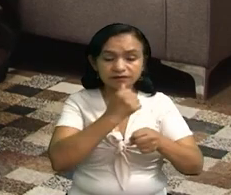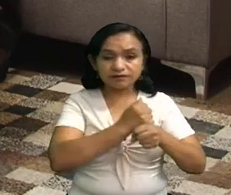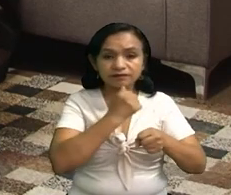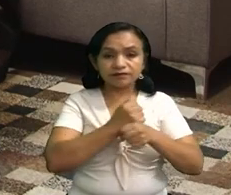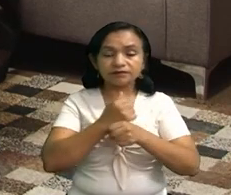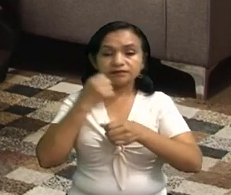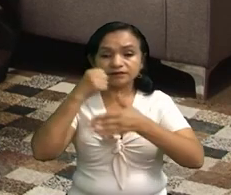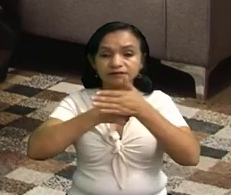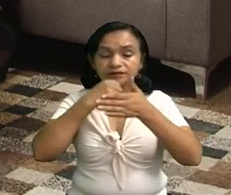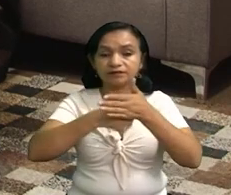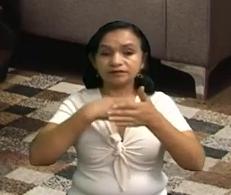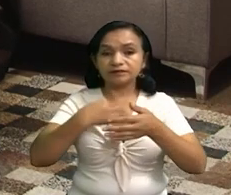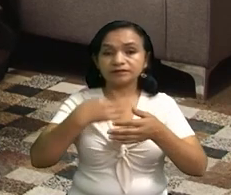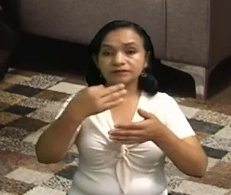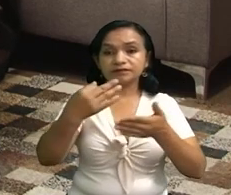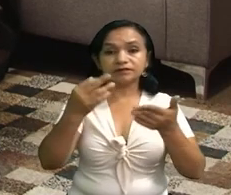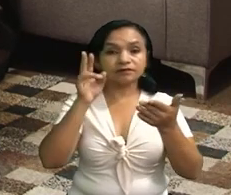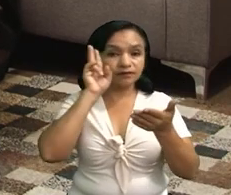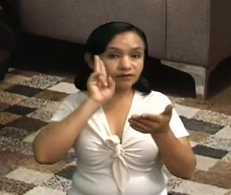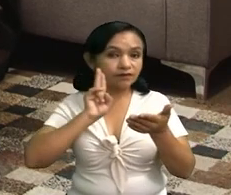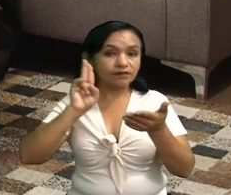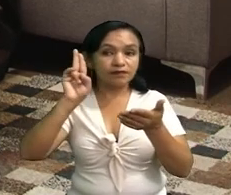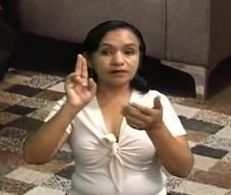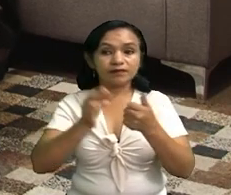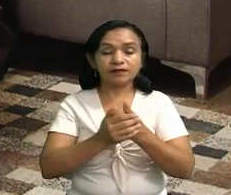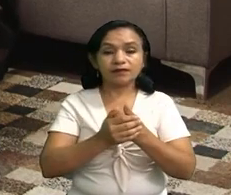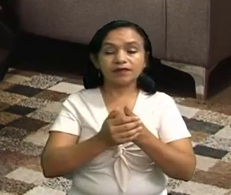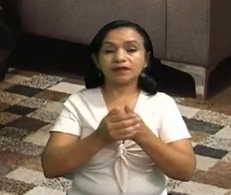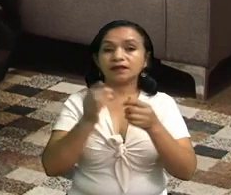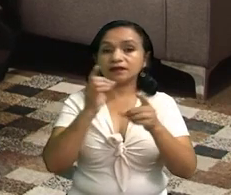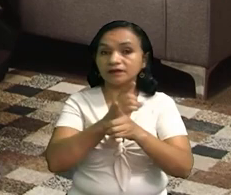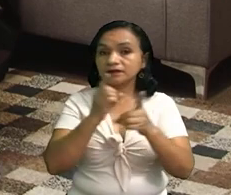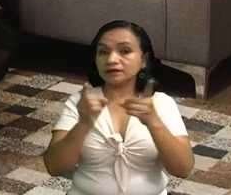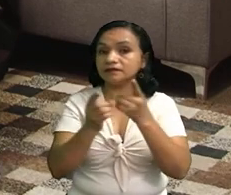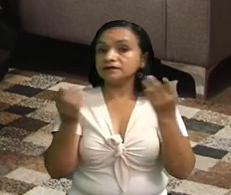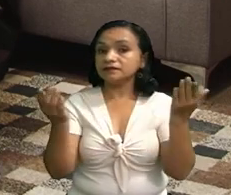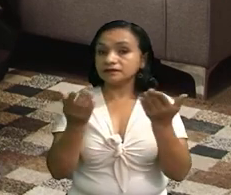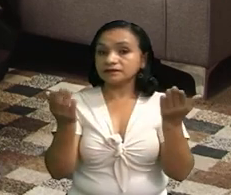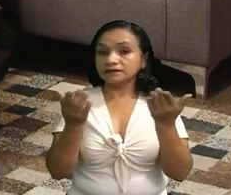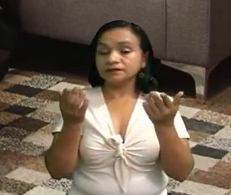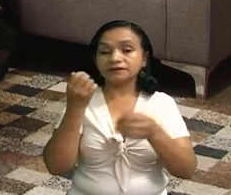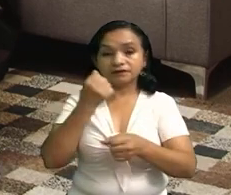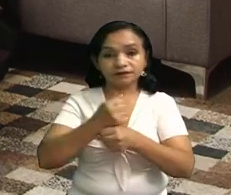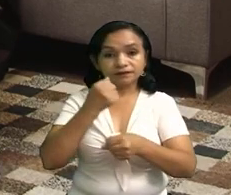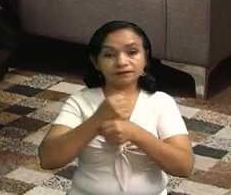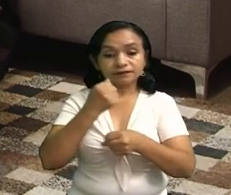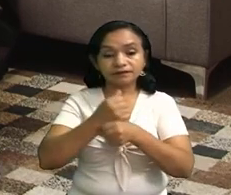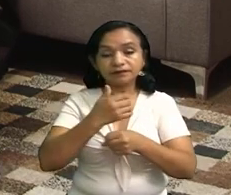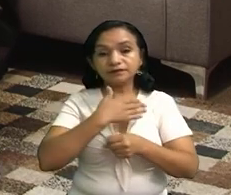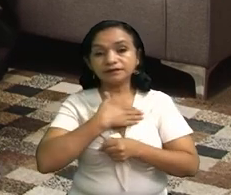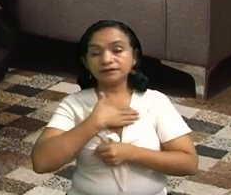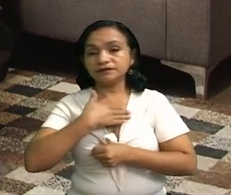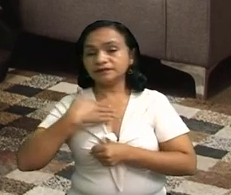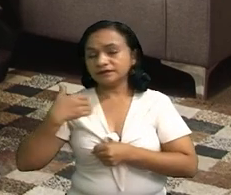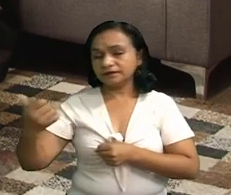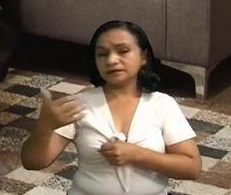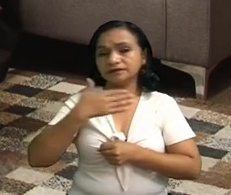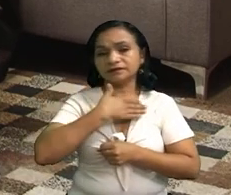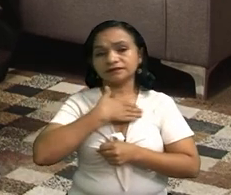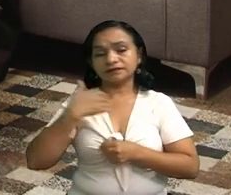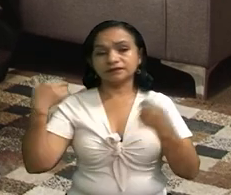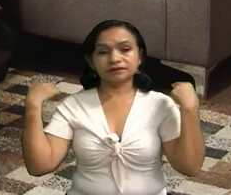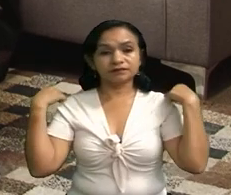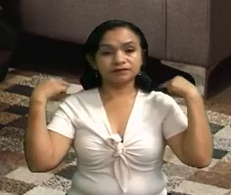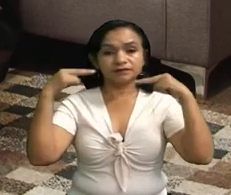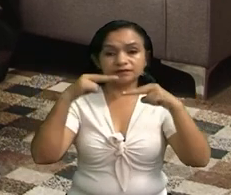retos y desafíos que se plantean. Entonces, hay toda una exigencia de cómo tenemos que trabajar cada vez mejor. Los profesores,